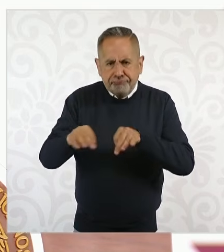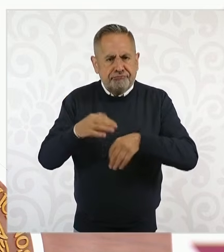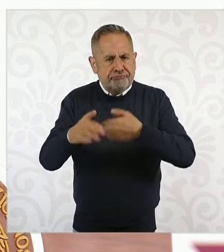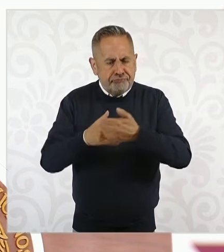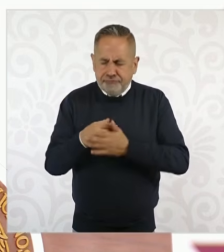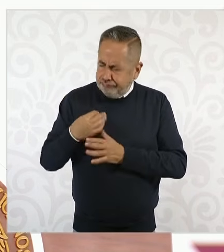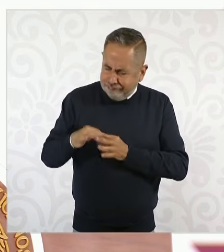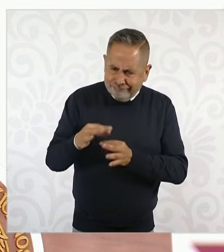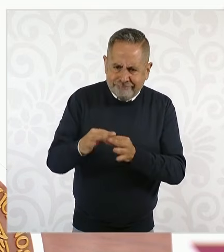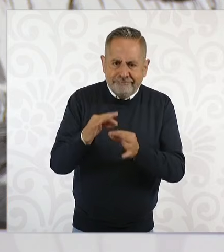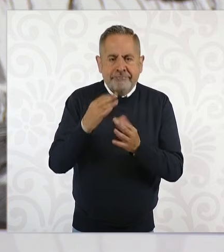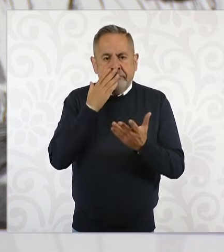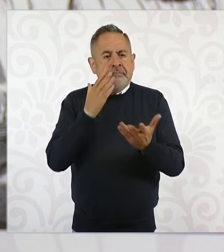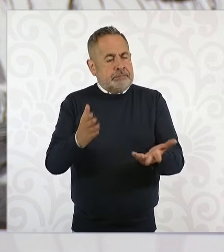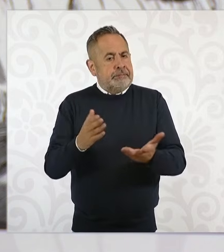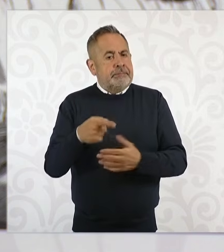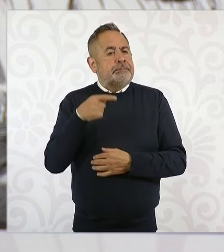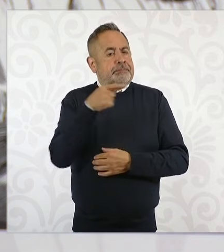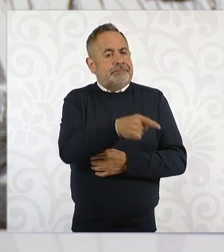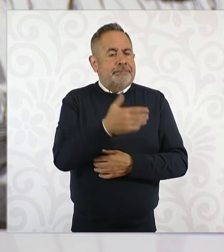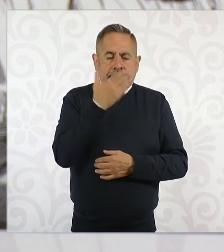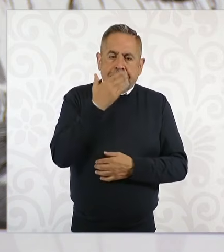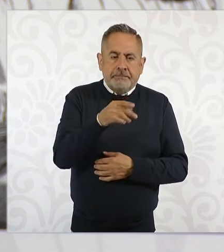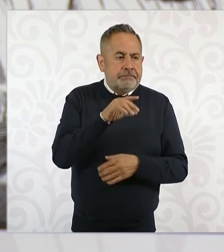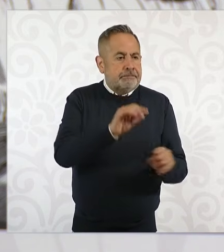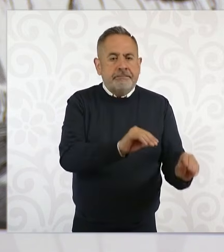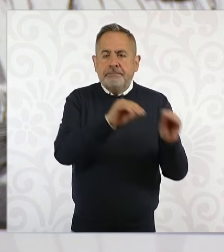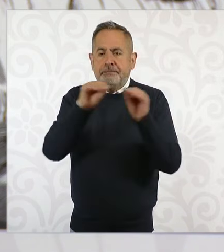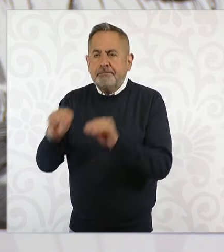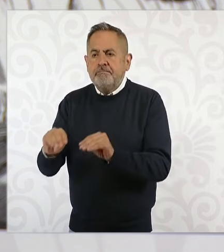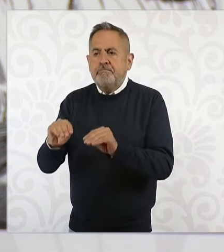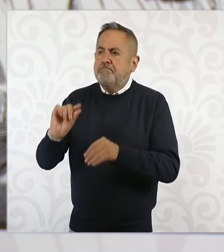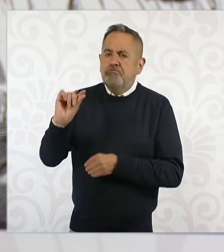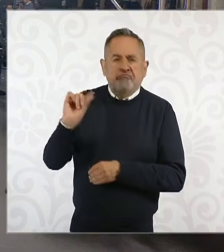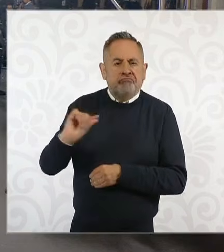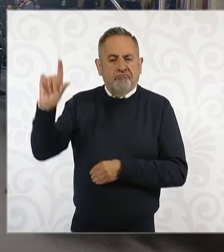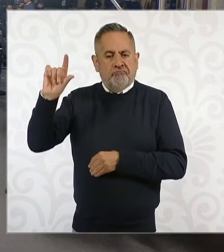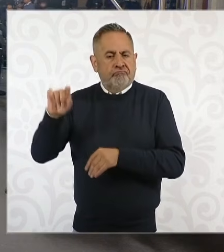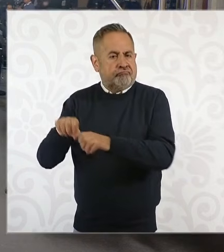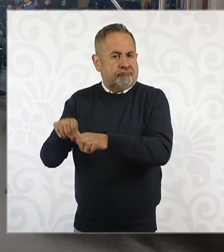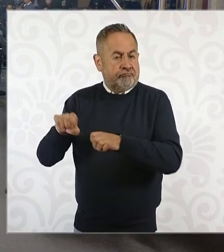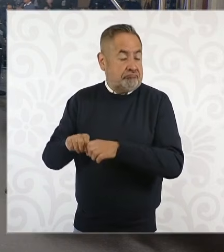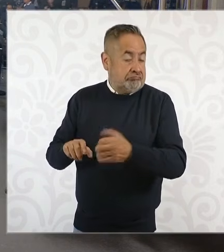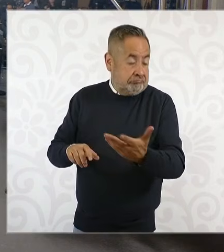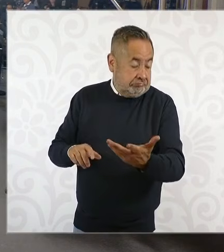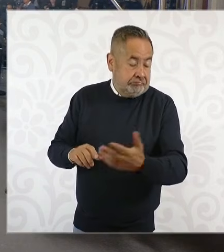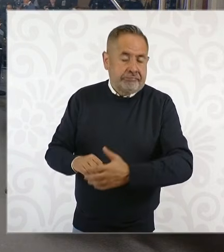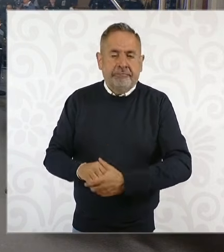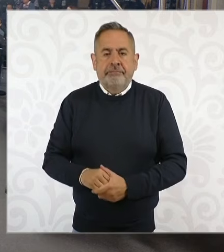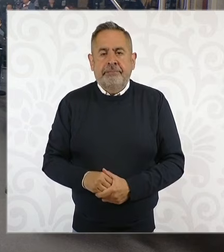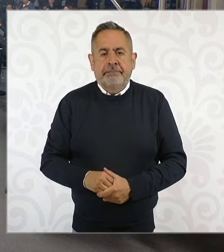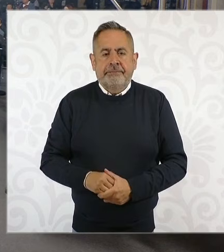su disciplina y ser parte de los equipos profesionales. Muchas gracias, presidenta.